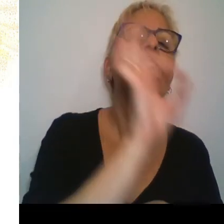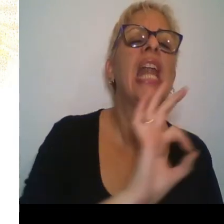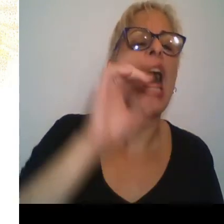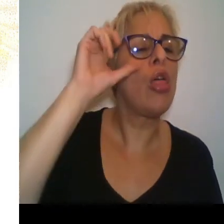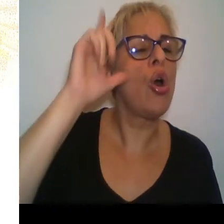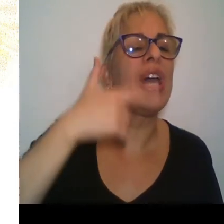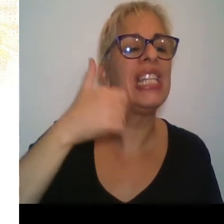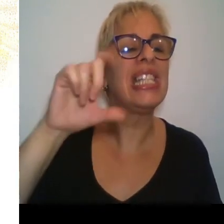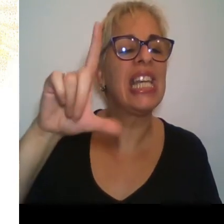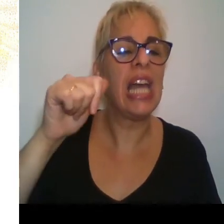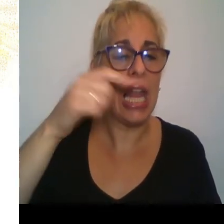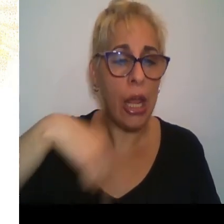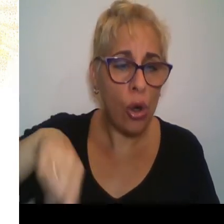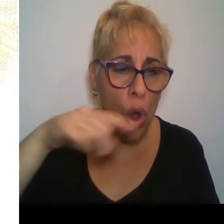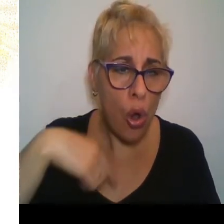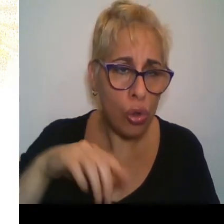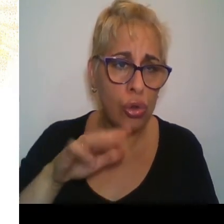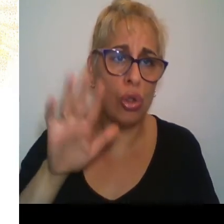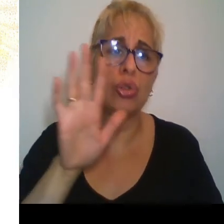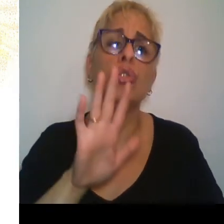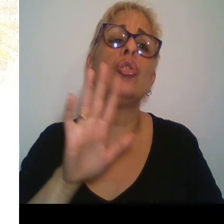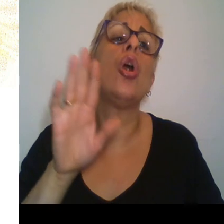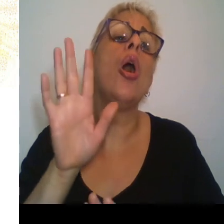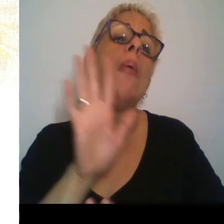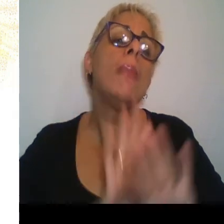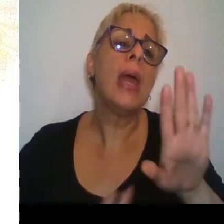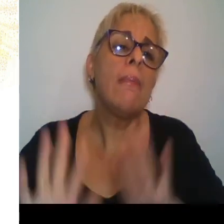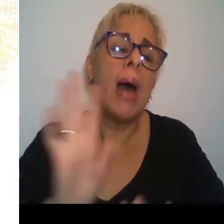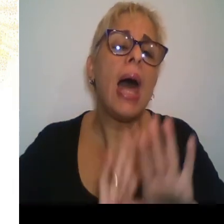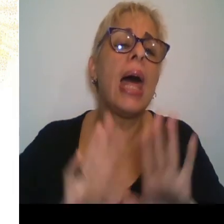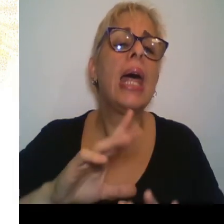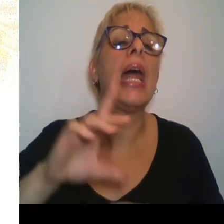cuales vamos a armar los acordes. Esta fue